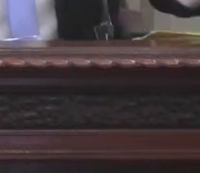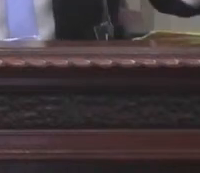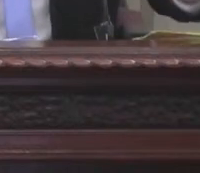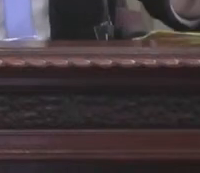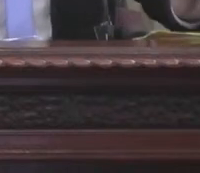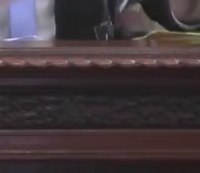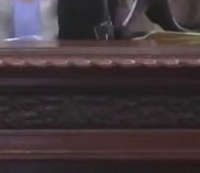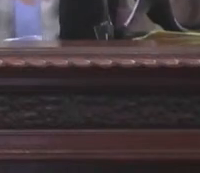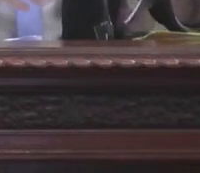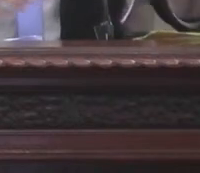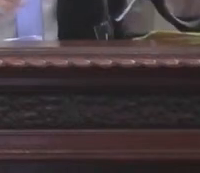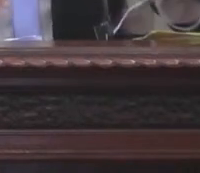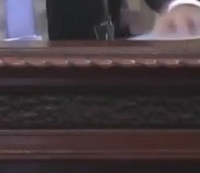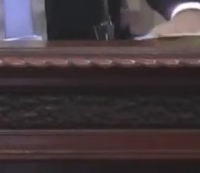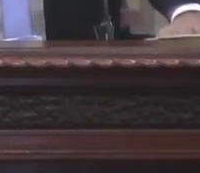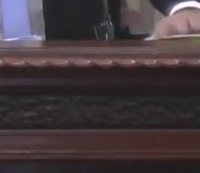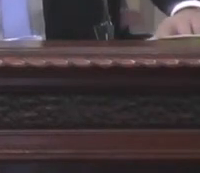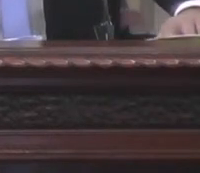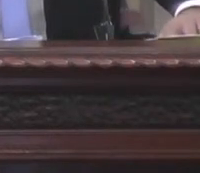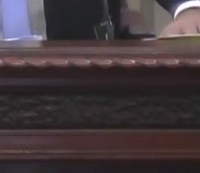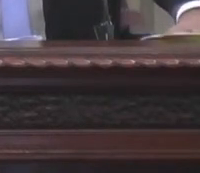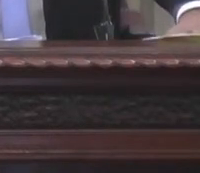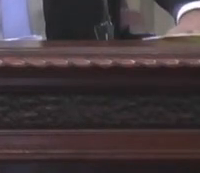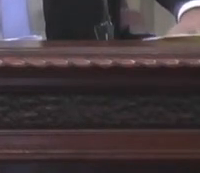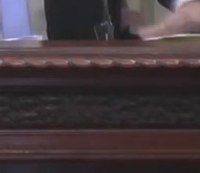perdón la excesiva demora.